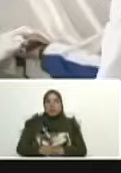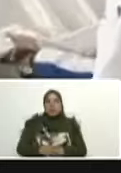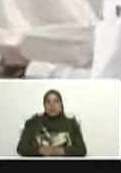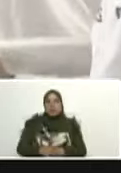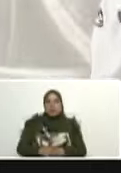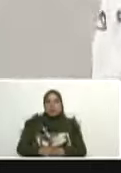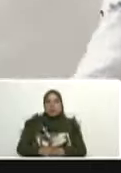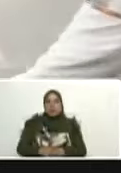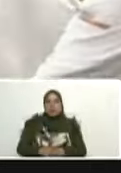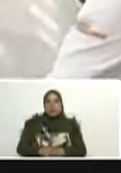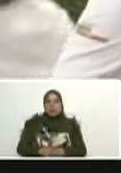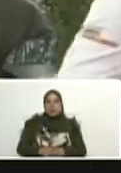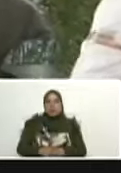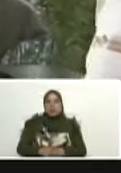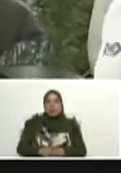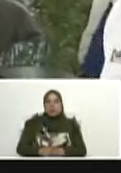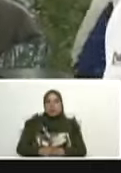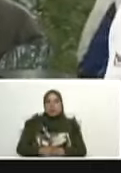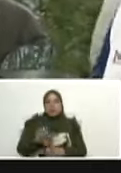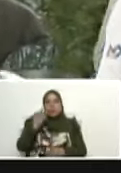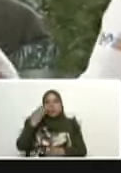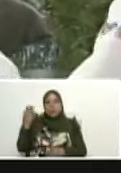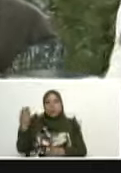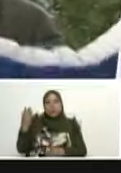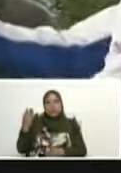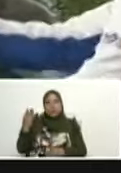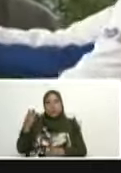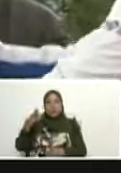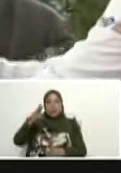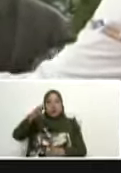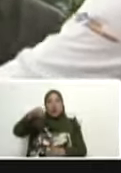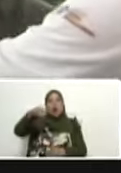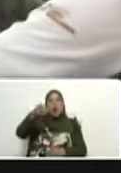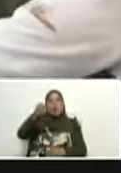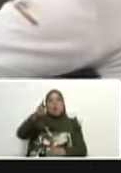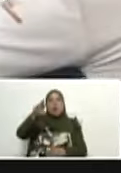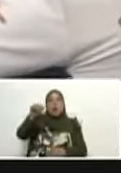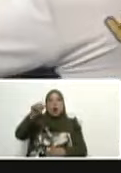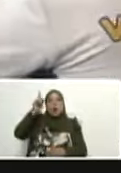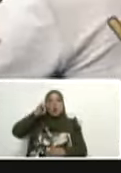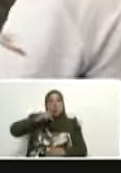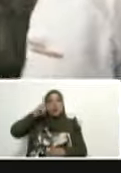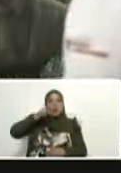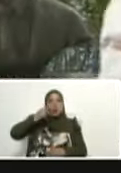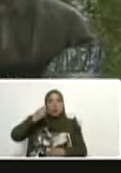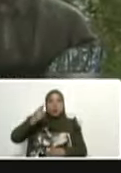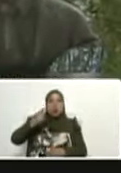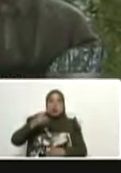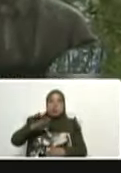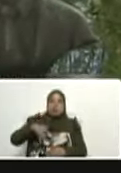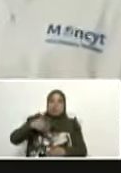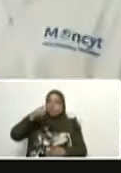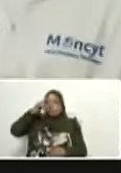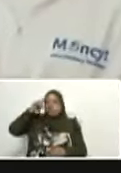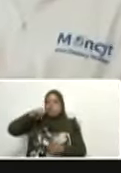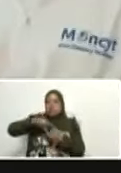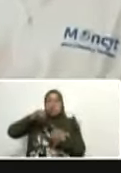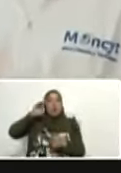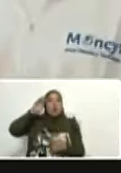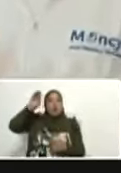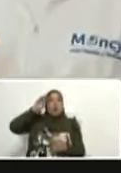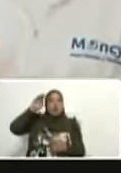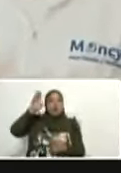doctor Humberto Fernández Morán. Por él, por usted, seguiremos haciendo ciencia,